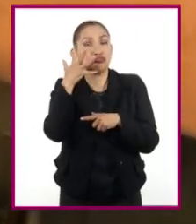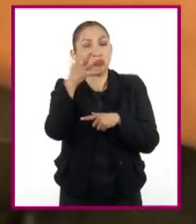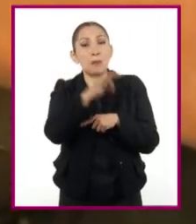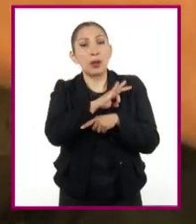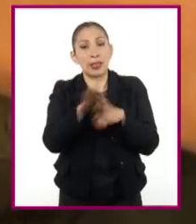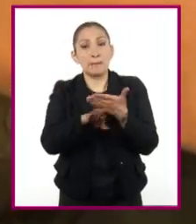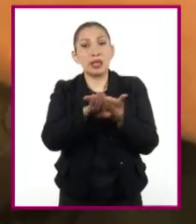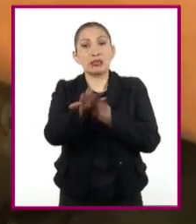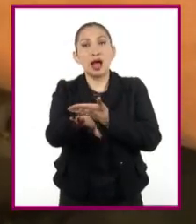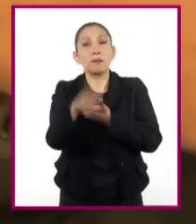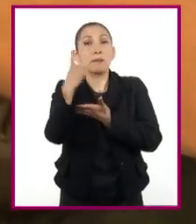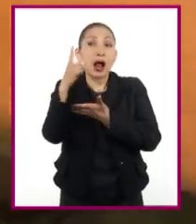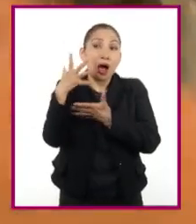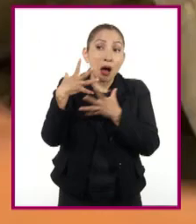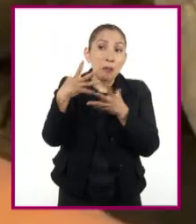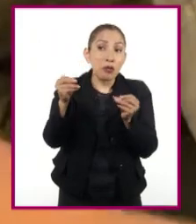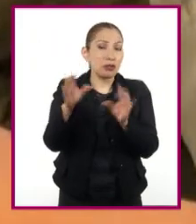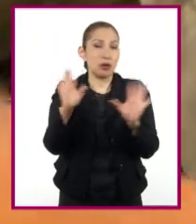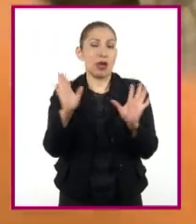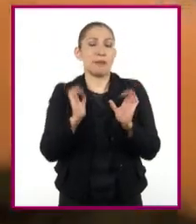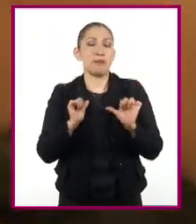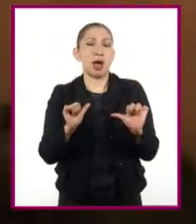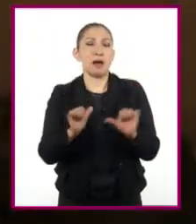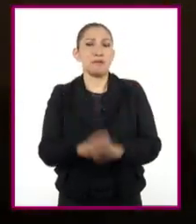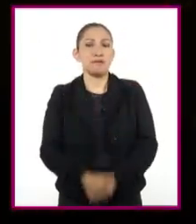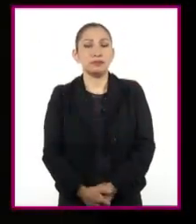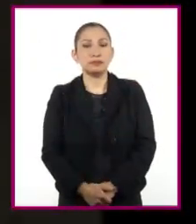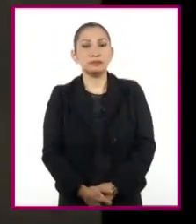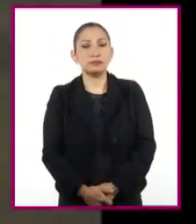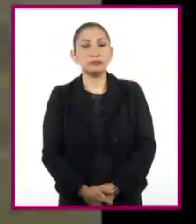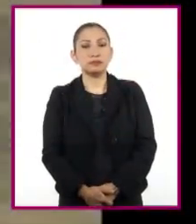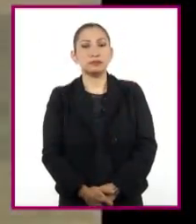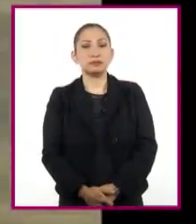a poder evitar la extinción de la misma.